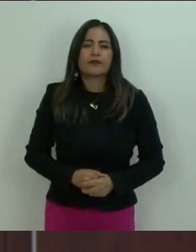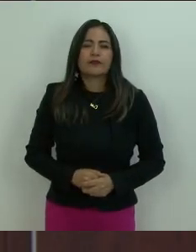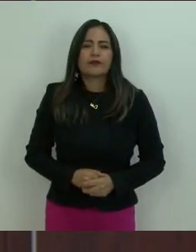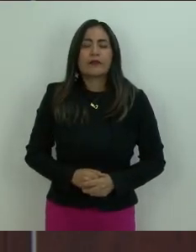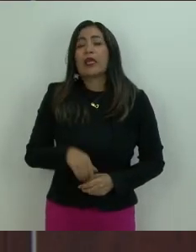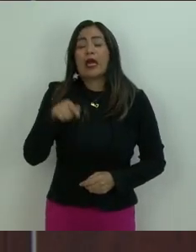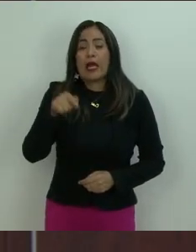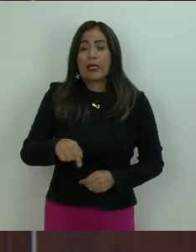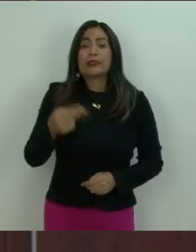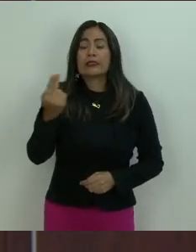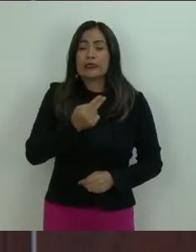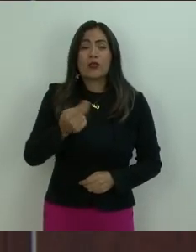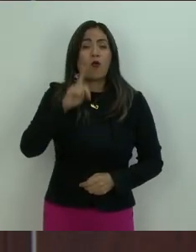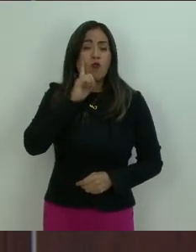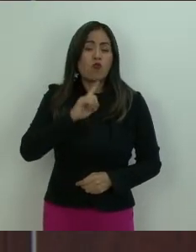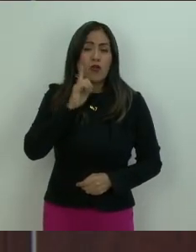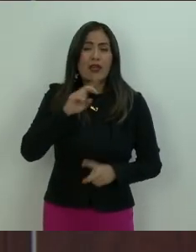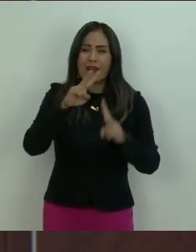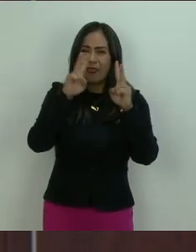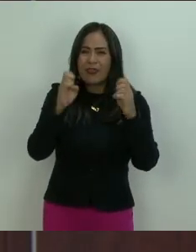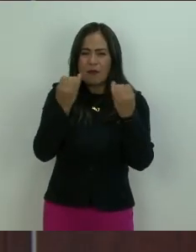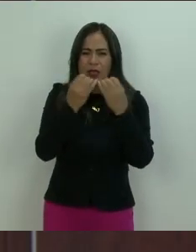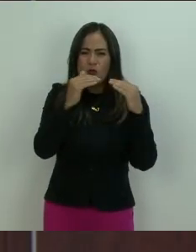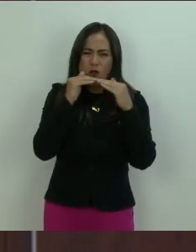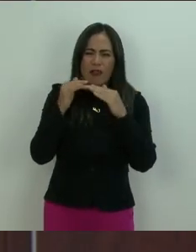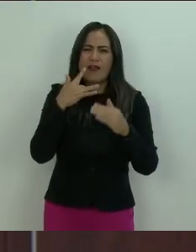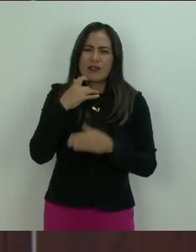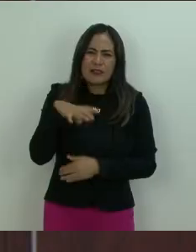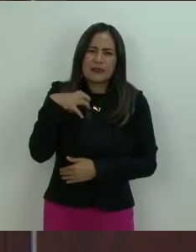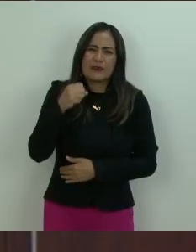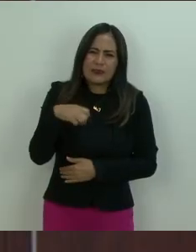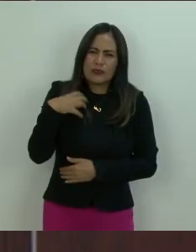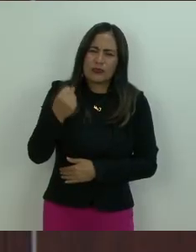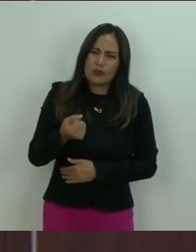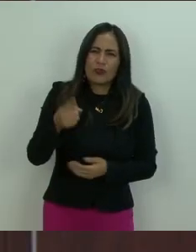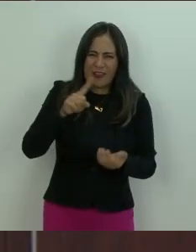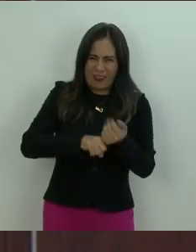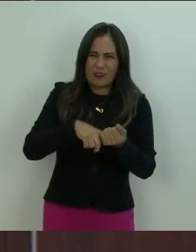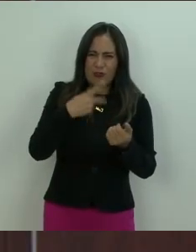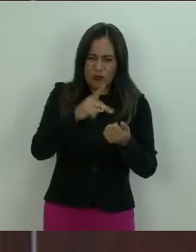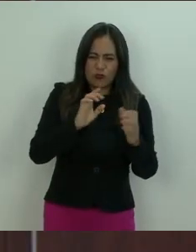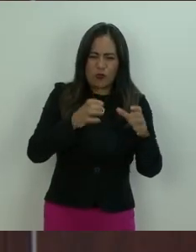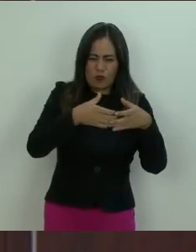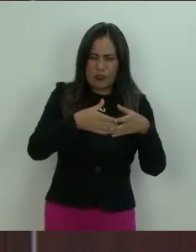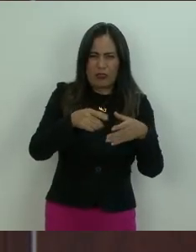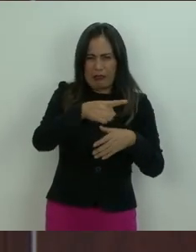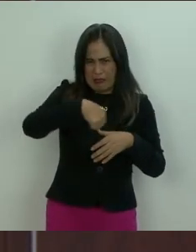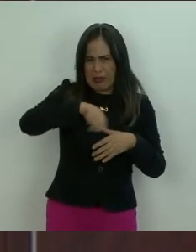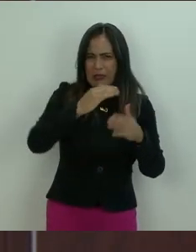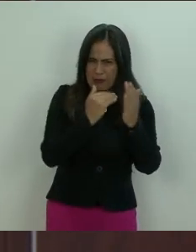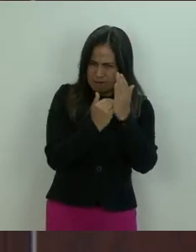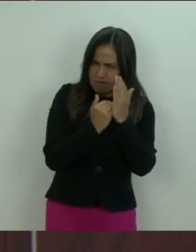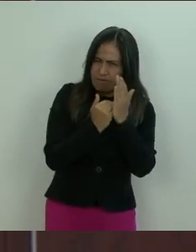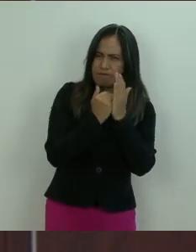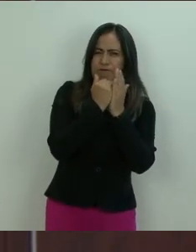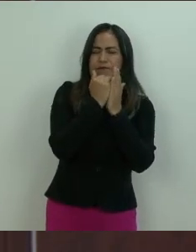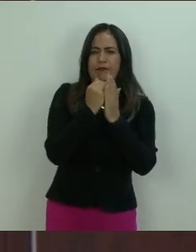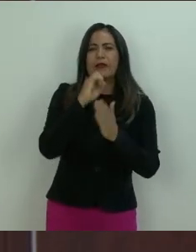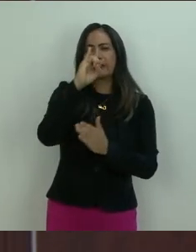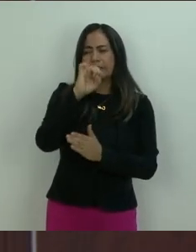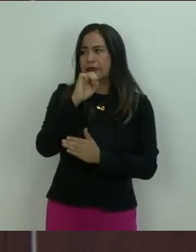propias mujeres en sus comunidades. Hay mujeres que han logrado ya muchos avances y aquí lo que les estoy